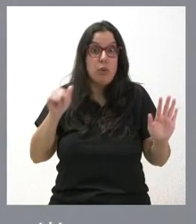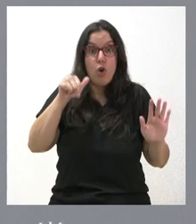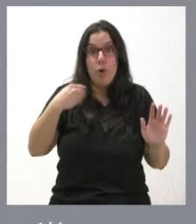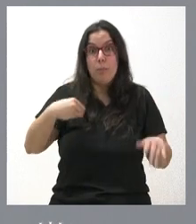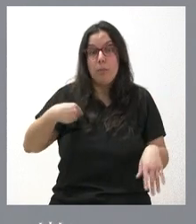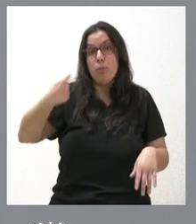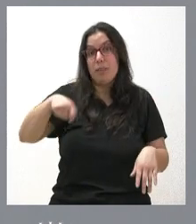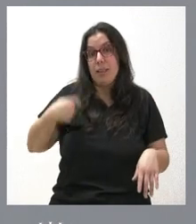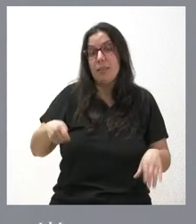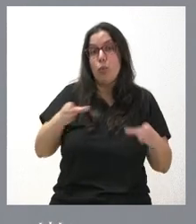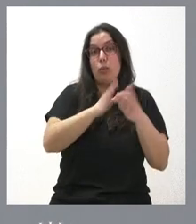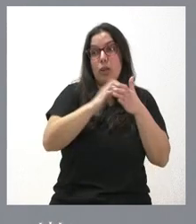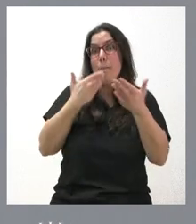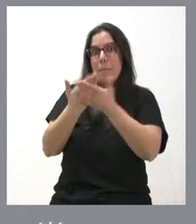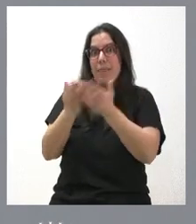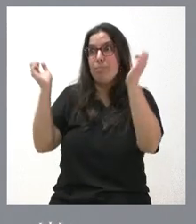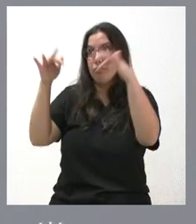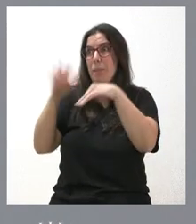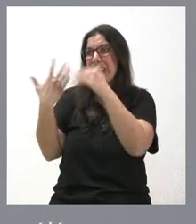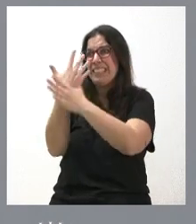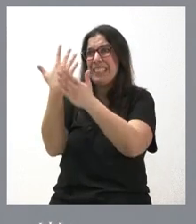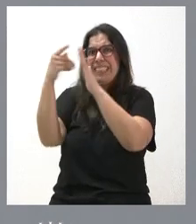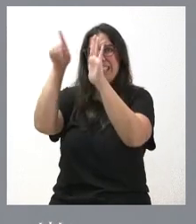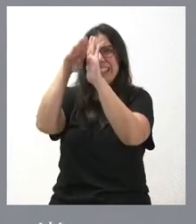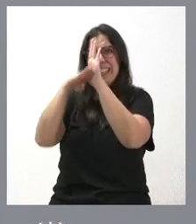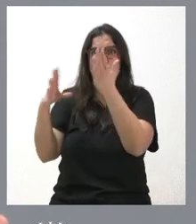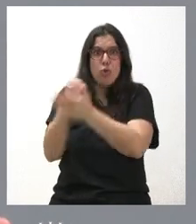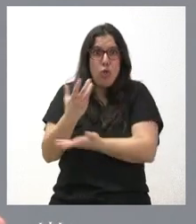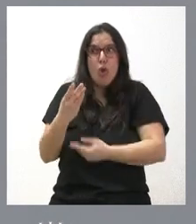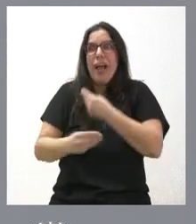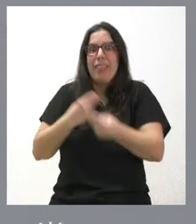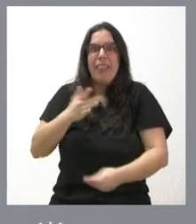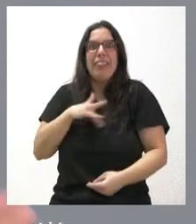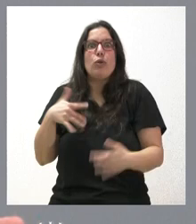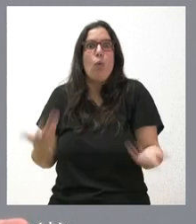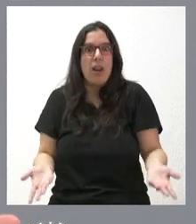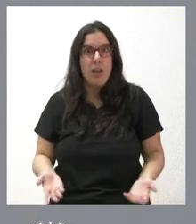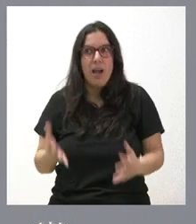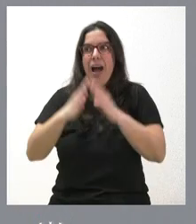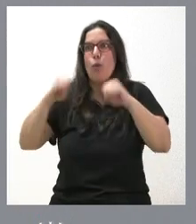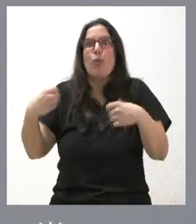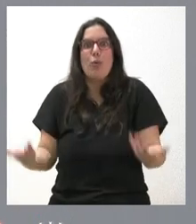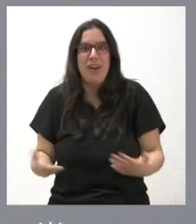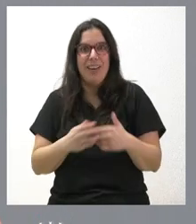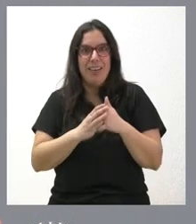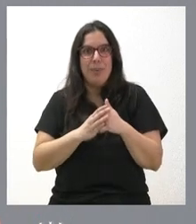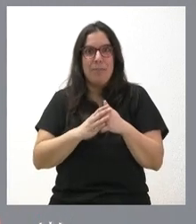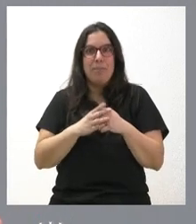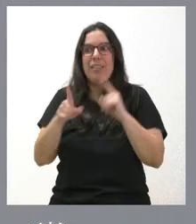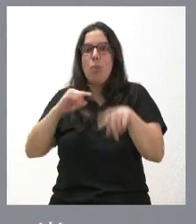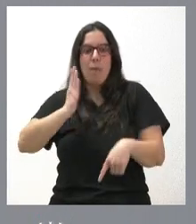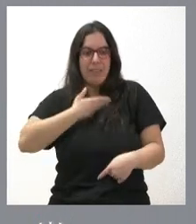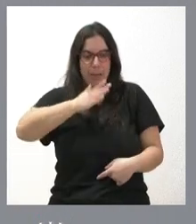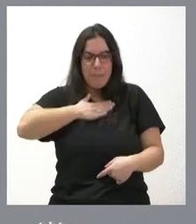presidente de la junta de Castilla de León porque ahí nos podrían explicar qué es lo que quieren hacer qué es lo que han cedido qué es lo que han acordado Y cómo va a afectar esto a las